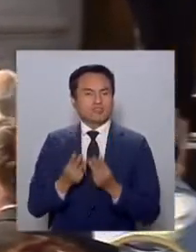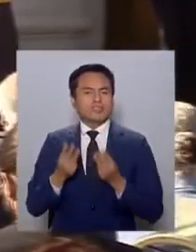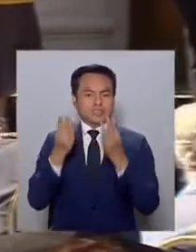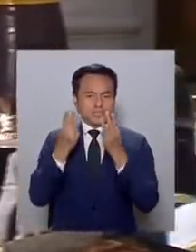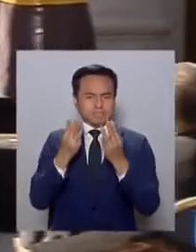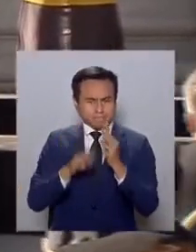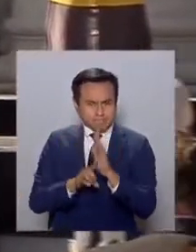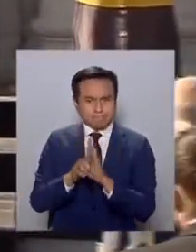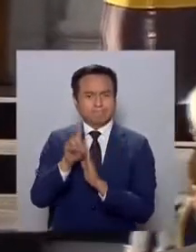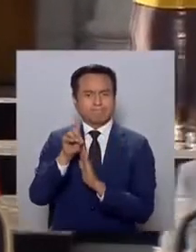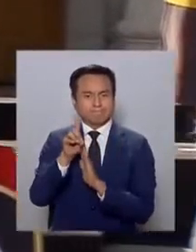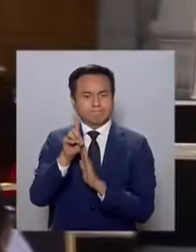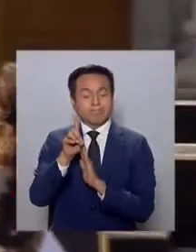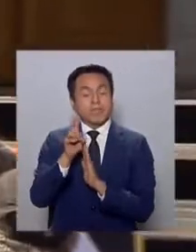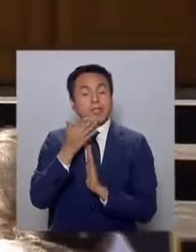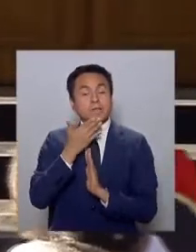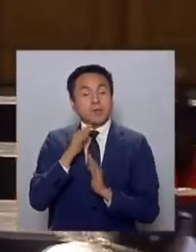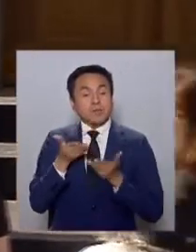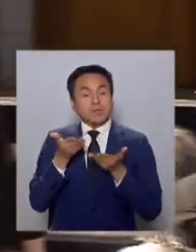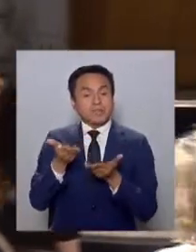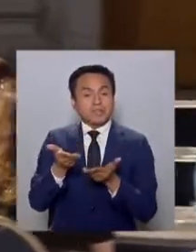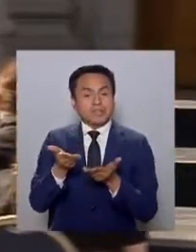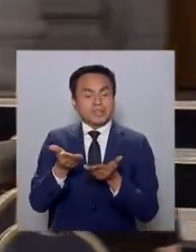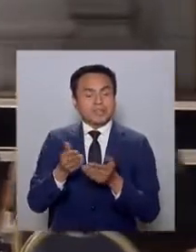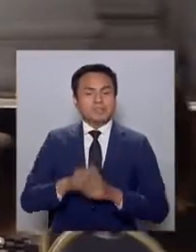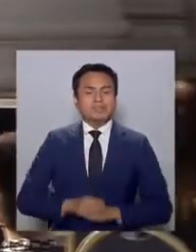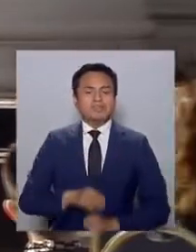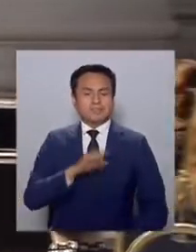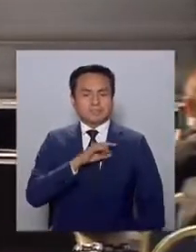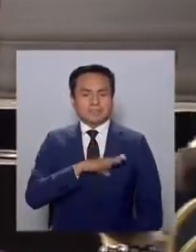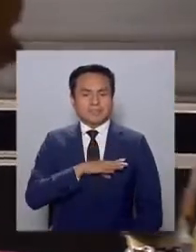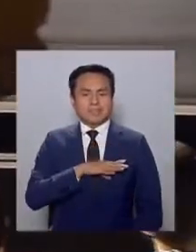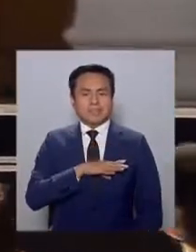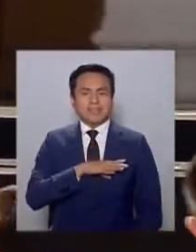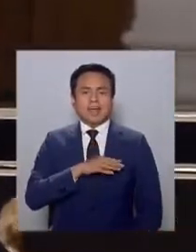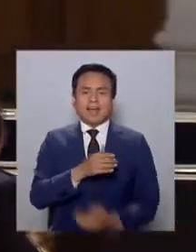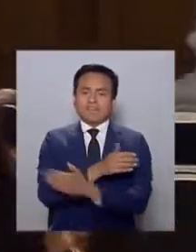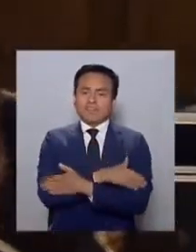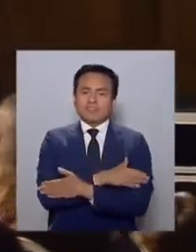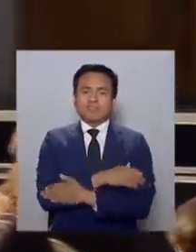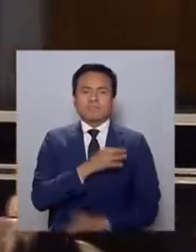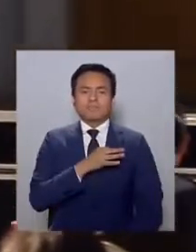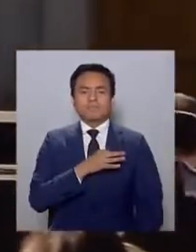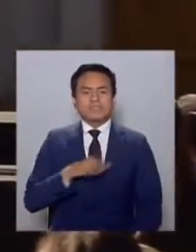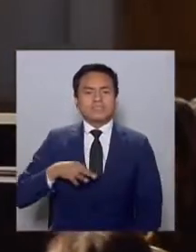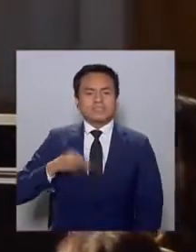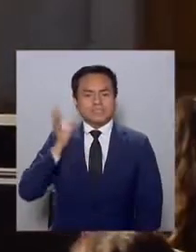Unidas para el Desarrollo. Lo mejor para usted y Chile. Abrazos, ministra Ríos.